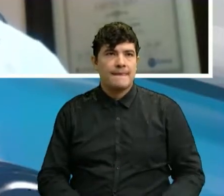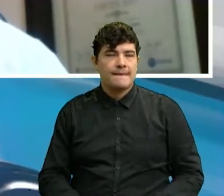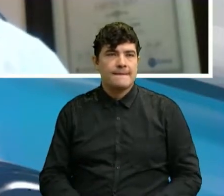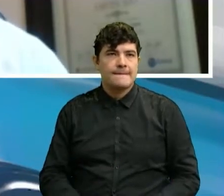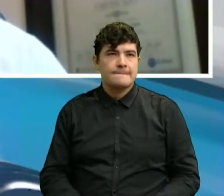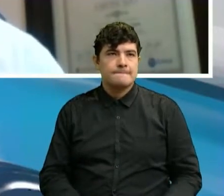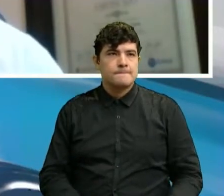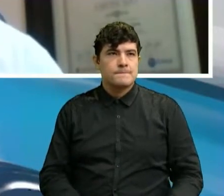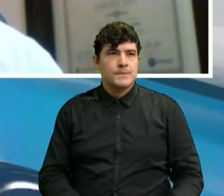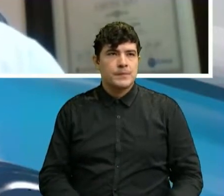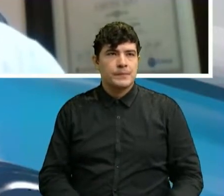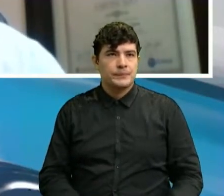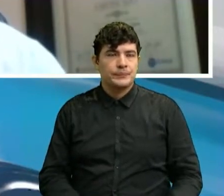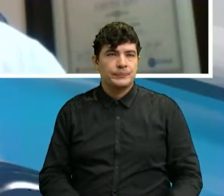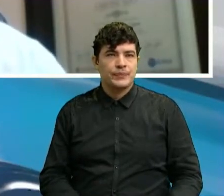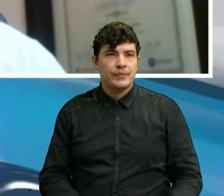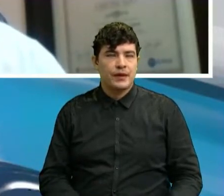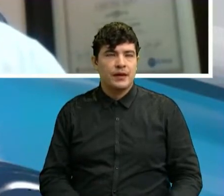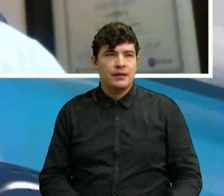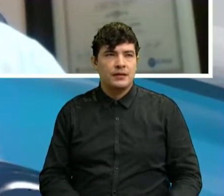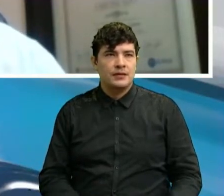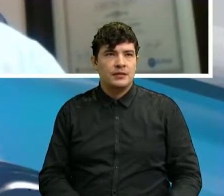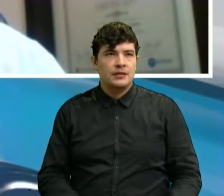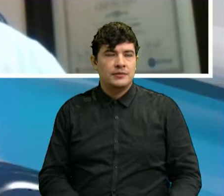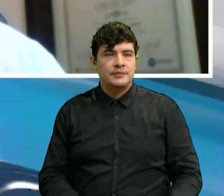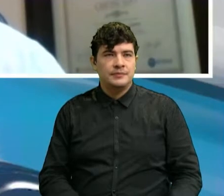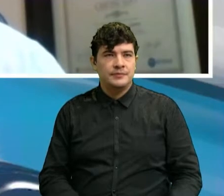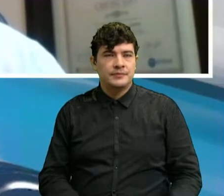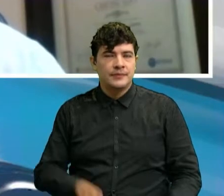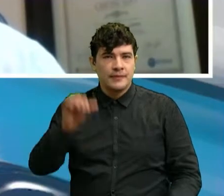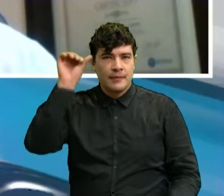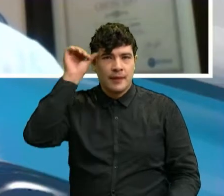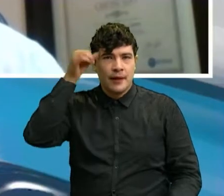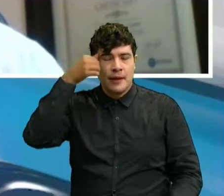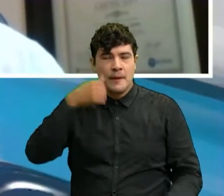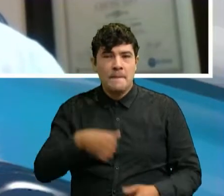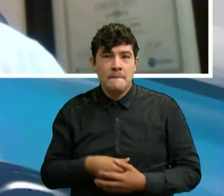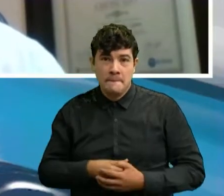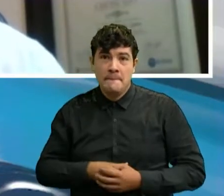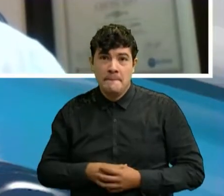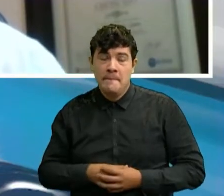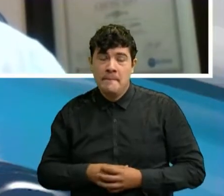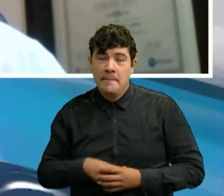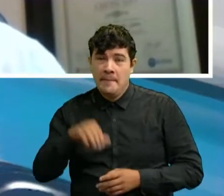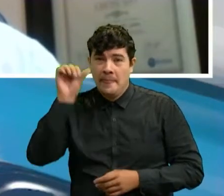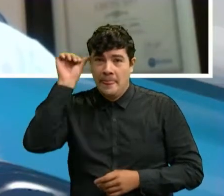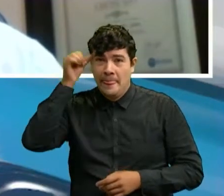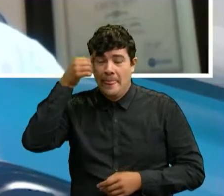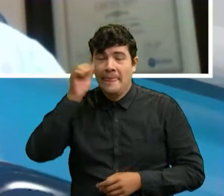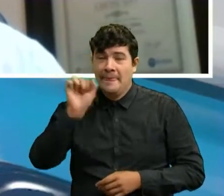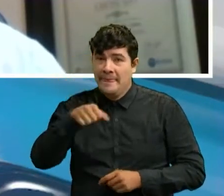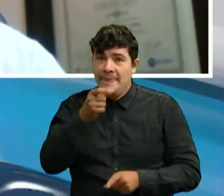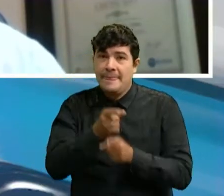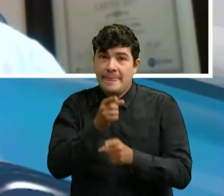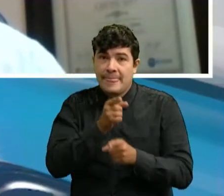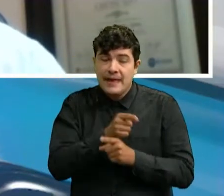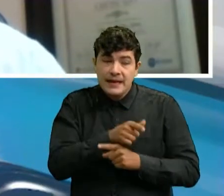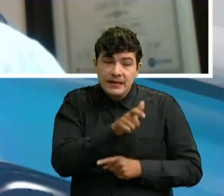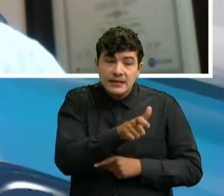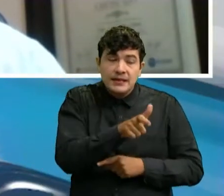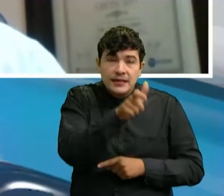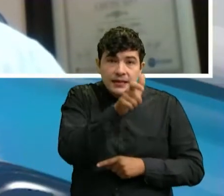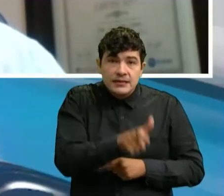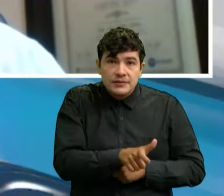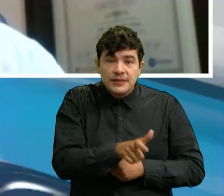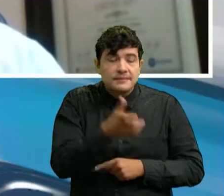Sí, claro. Recordemos que el estado de invalidez es revisable y de acuerdo al régimen en que la